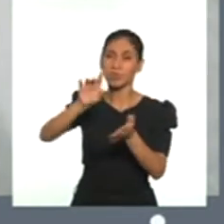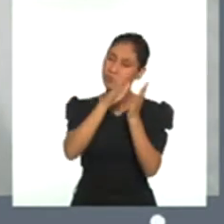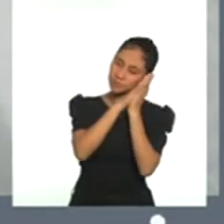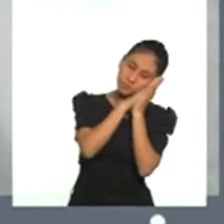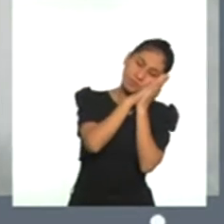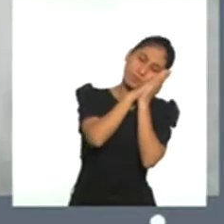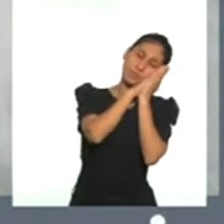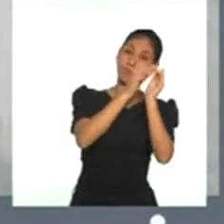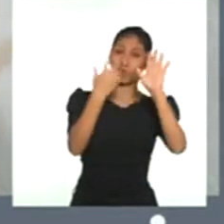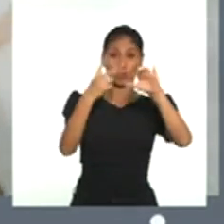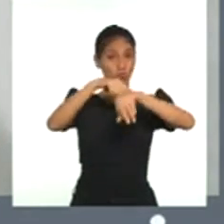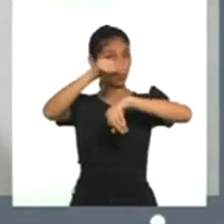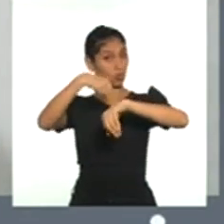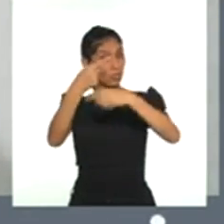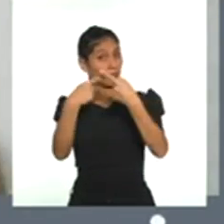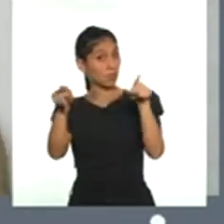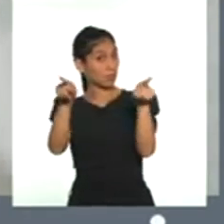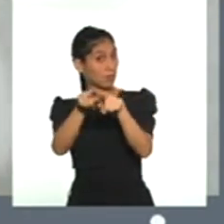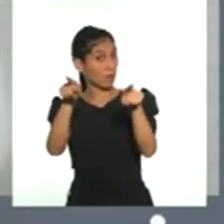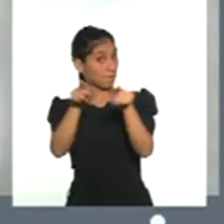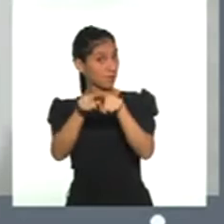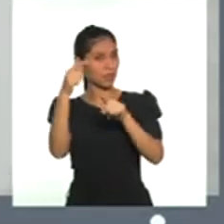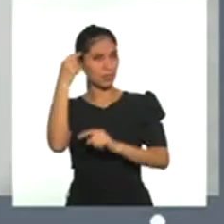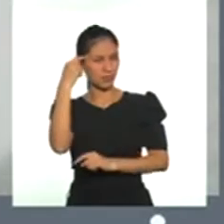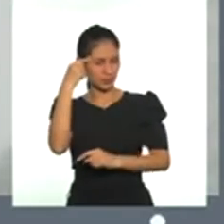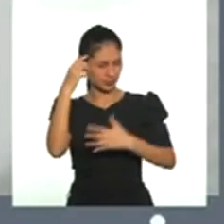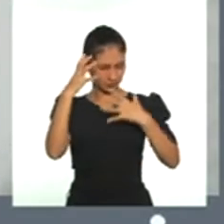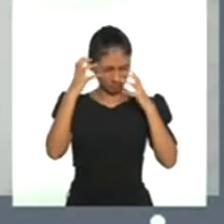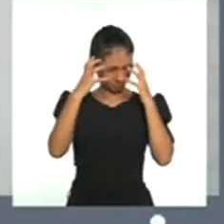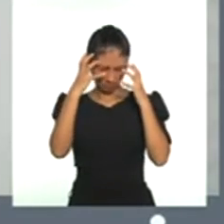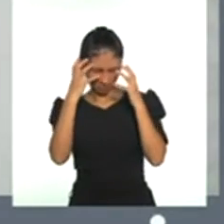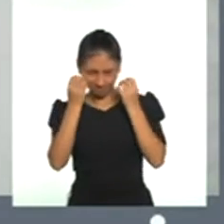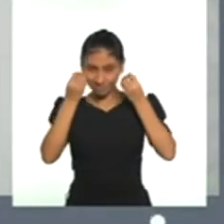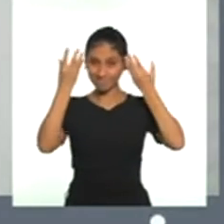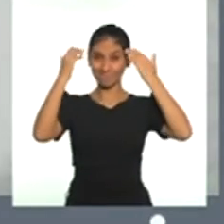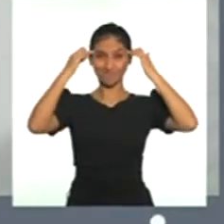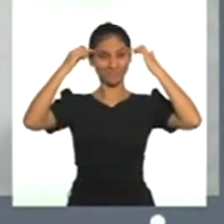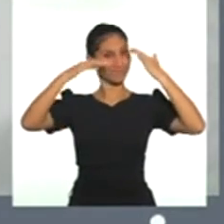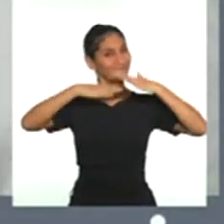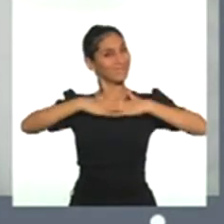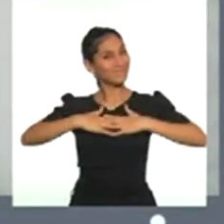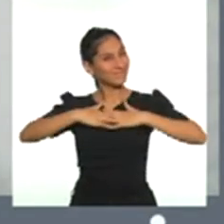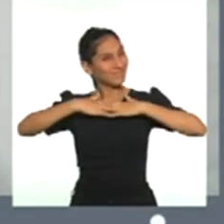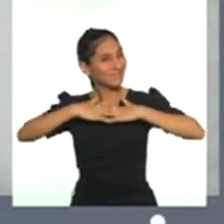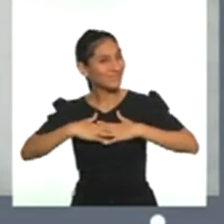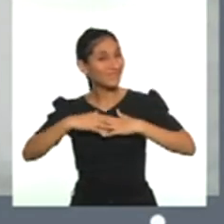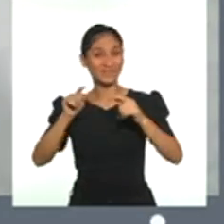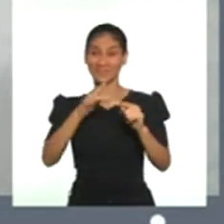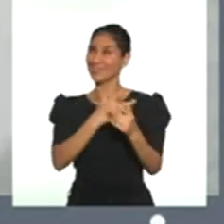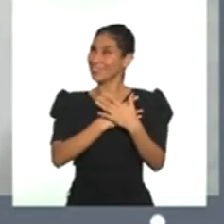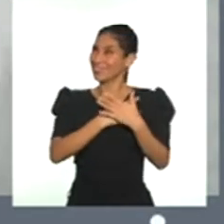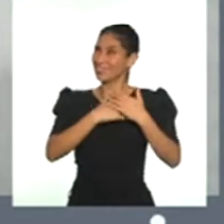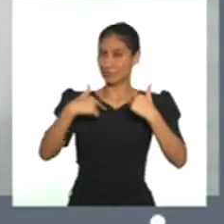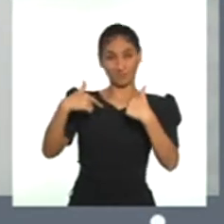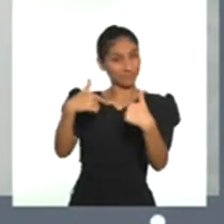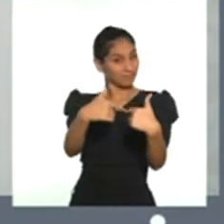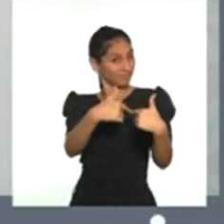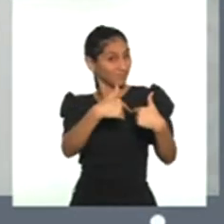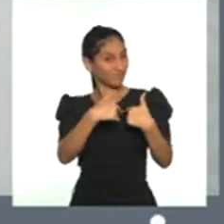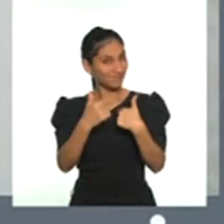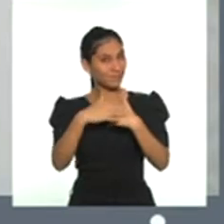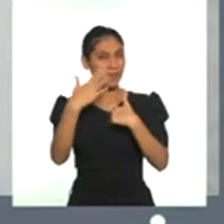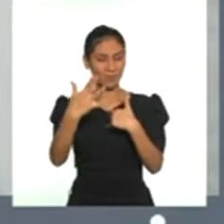8 horas, pero también tenemos que cuidar nuestra salud mental. Para ello tenemos que tener un control de nuestras emociones para actuar de la